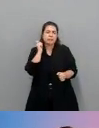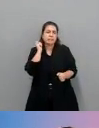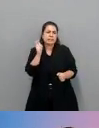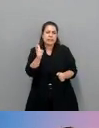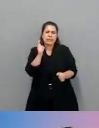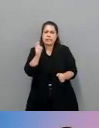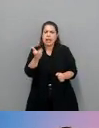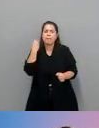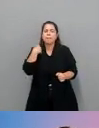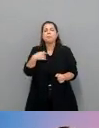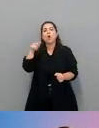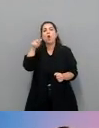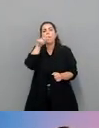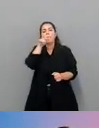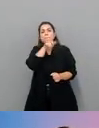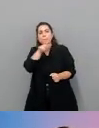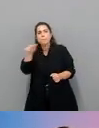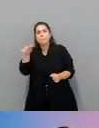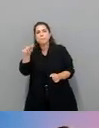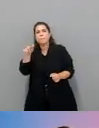con personal